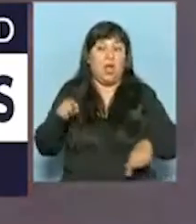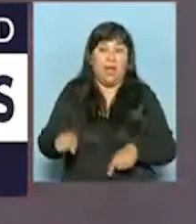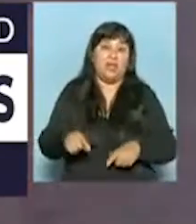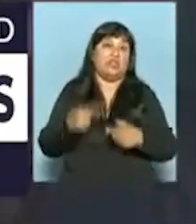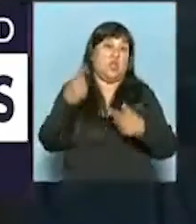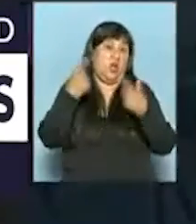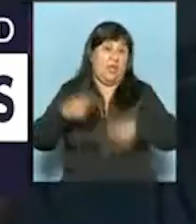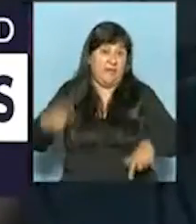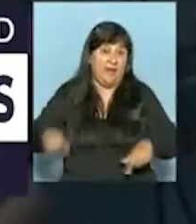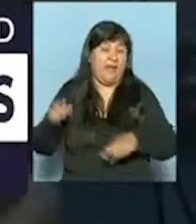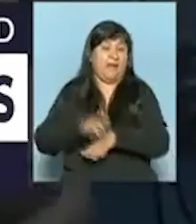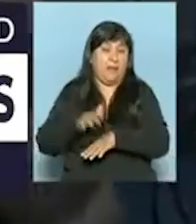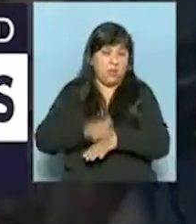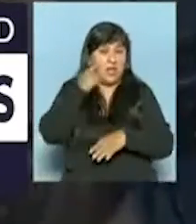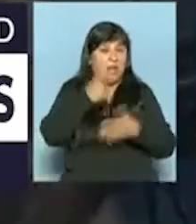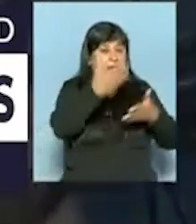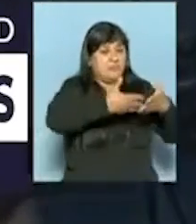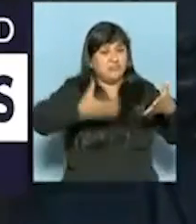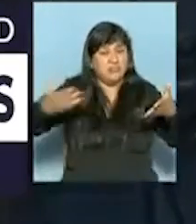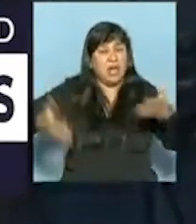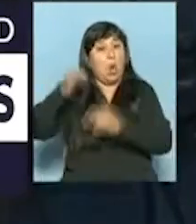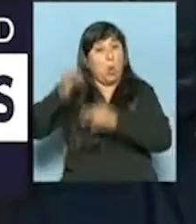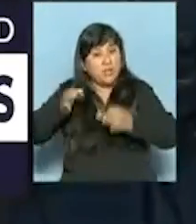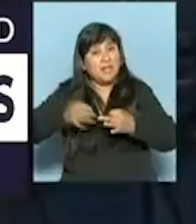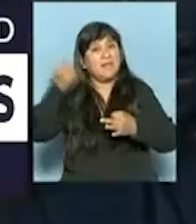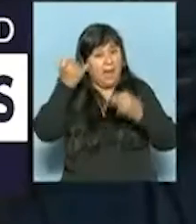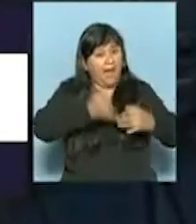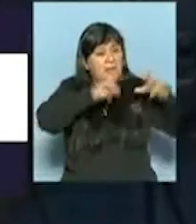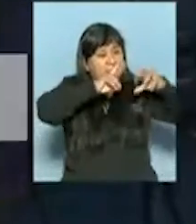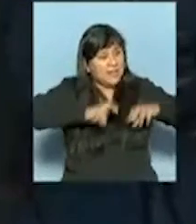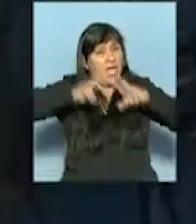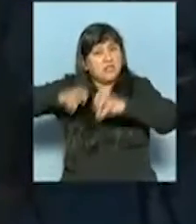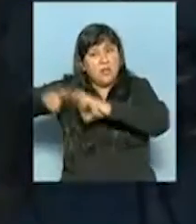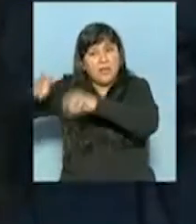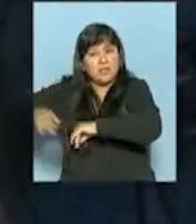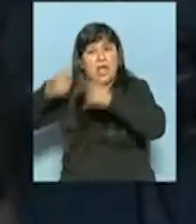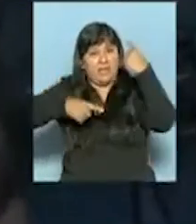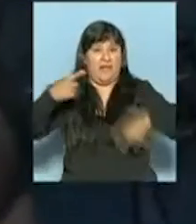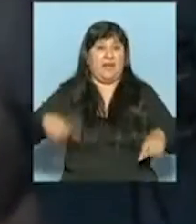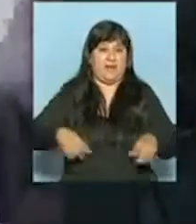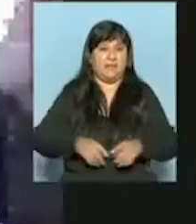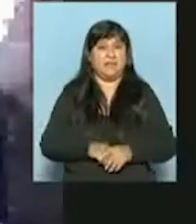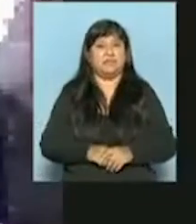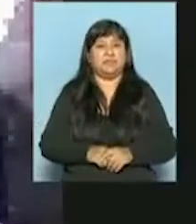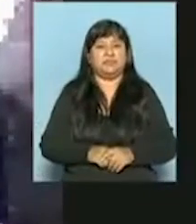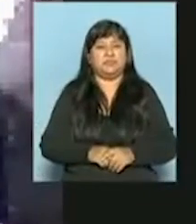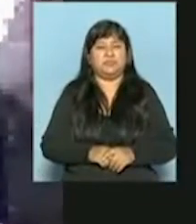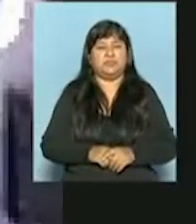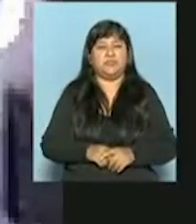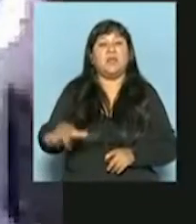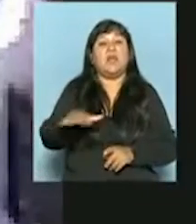causas que recién lo explicaba el fiscal, que vienen investigando ya en los juzgados de San Pedro.